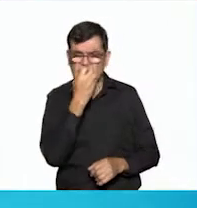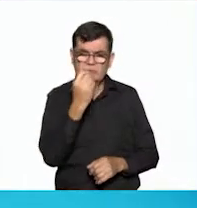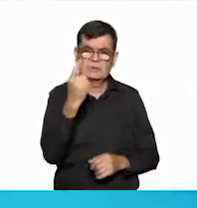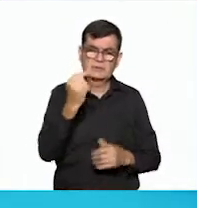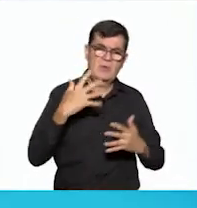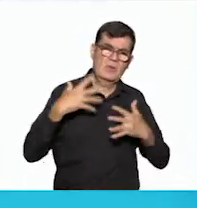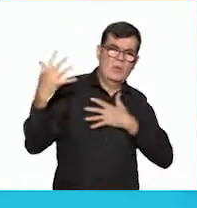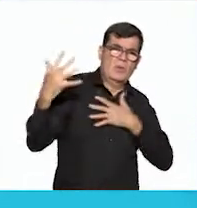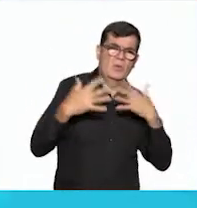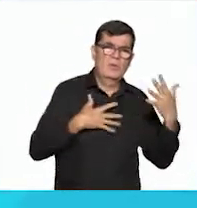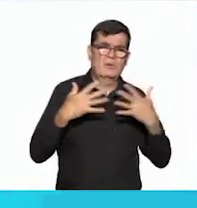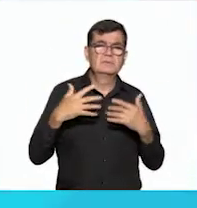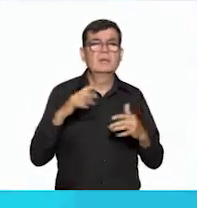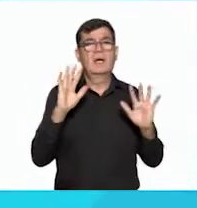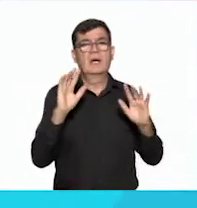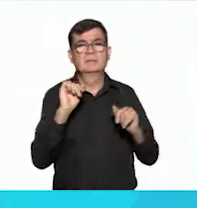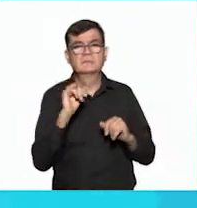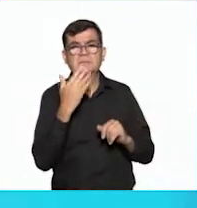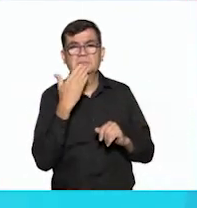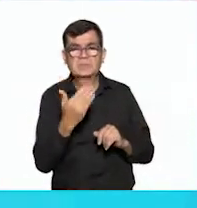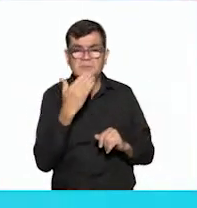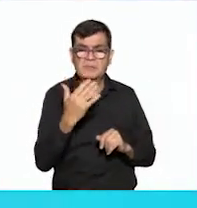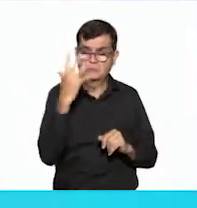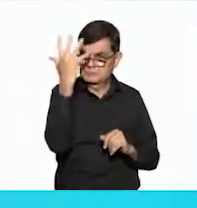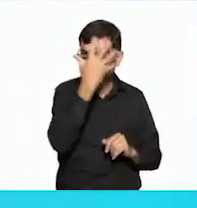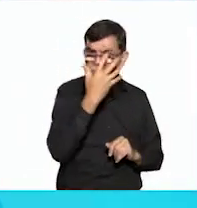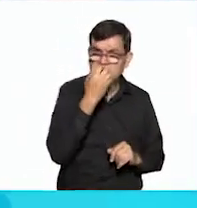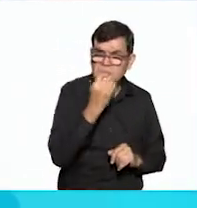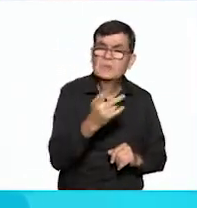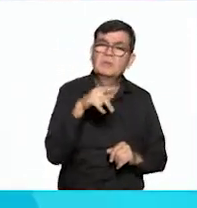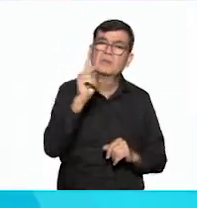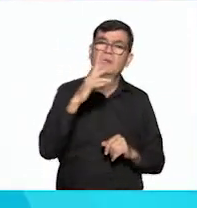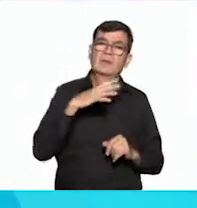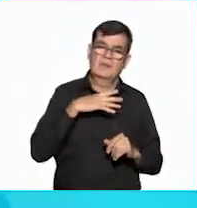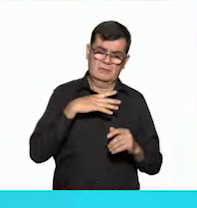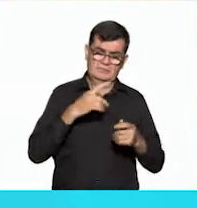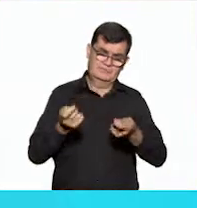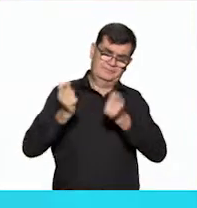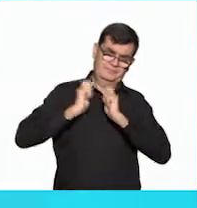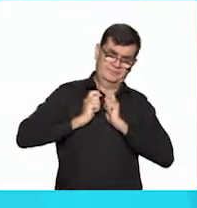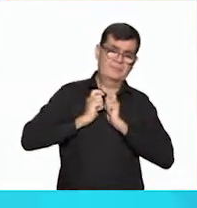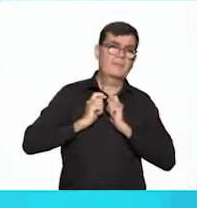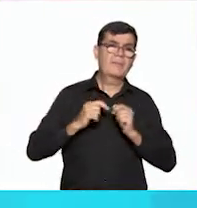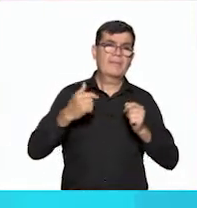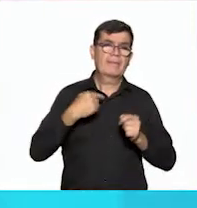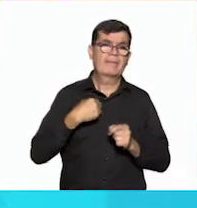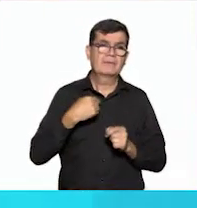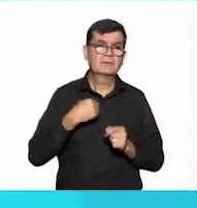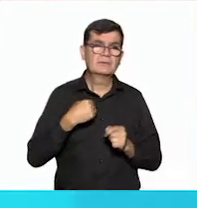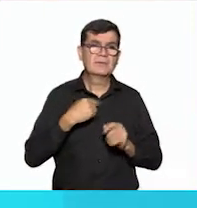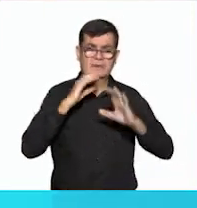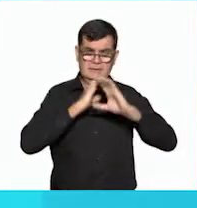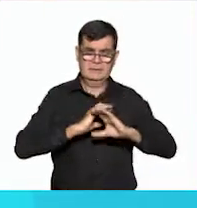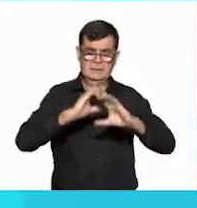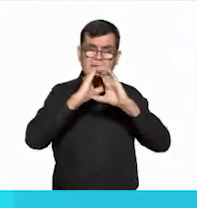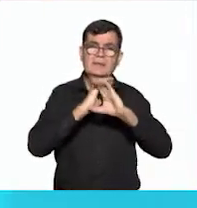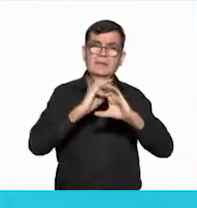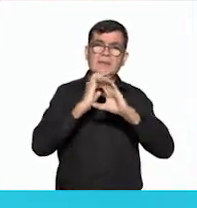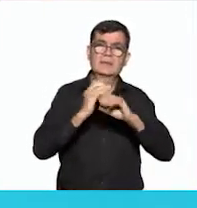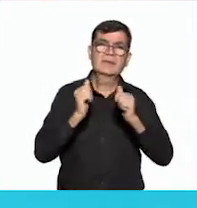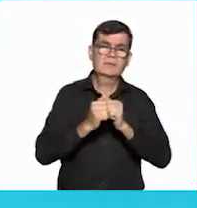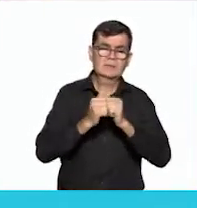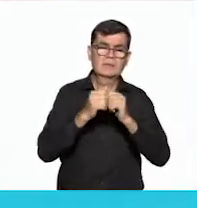esta poesía? Ah, sí. Muy bonito, don Leopoldo. Pero ya es mi turno. Y yo voy a cantar una de las